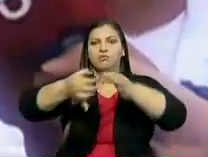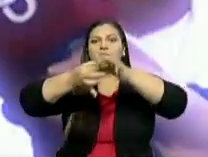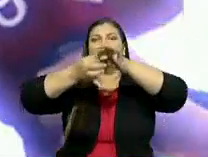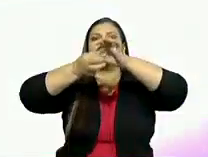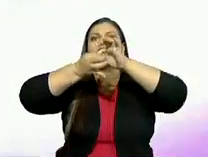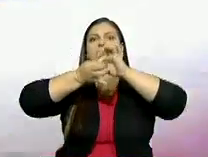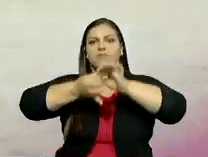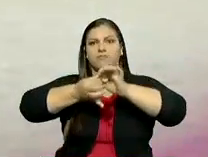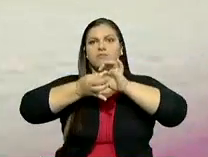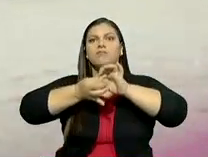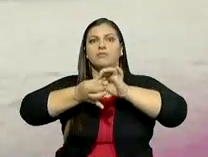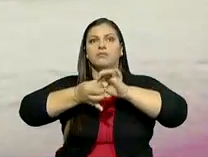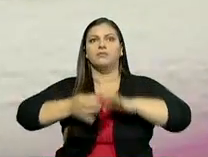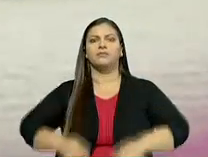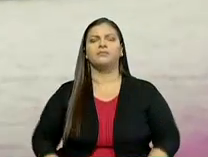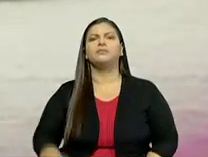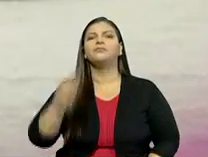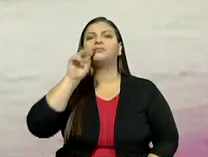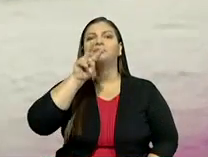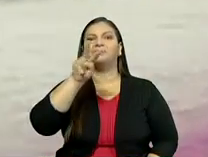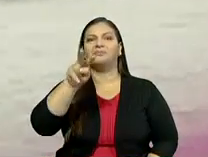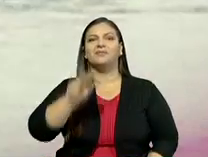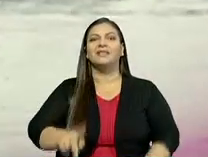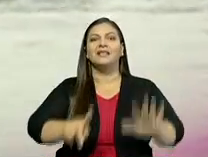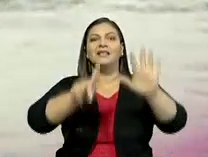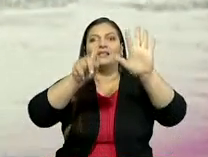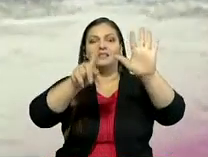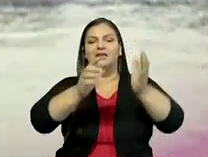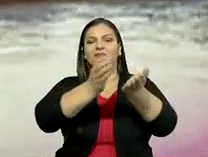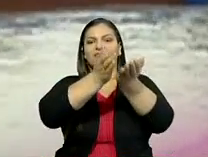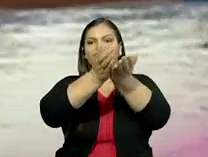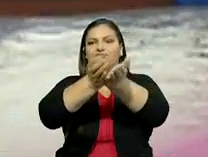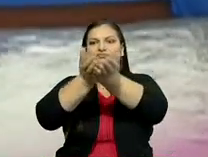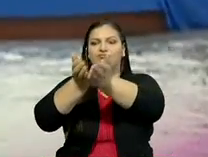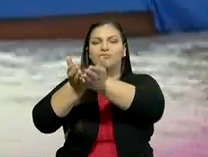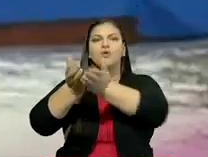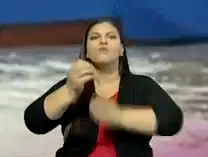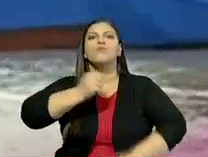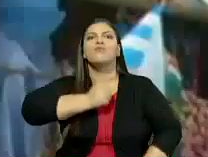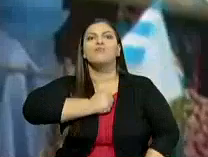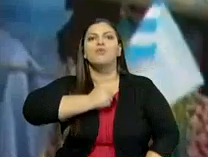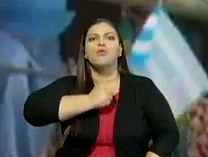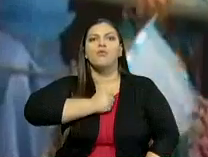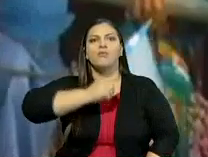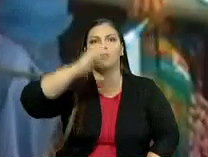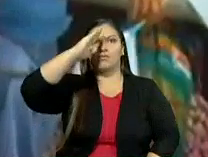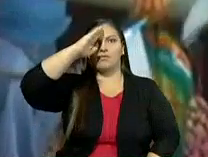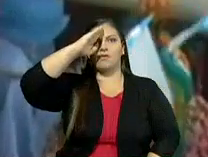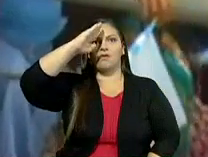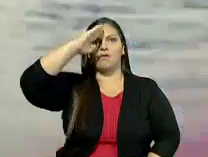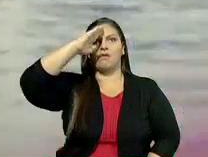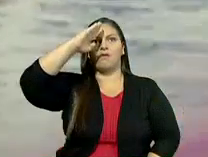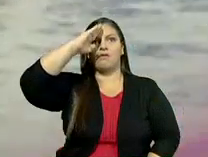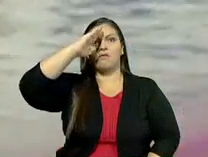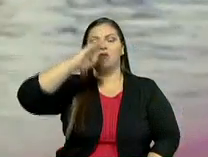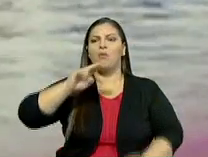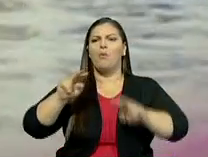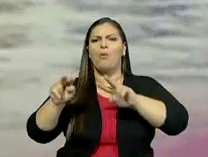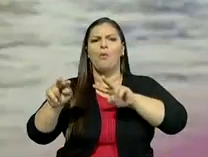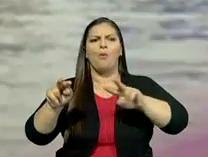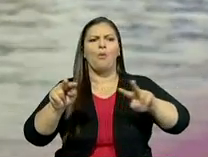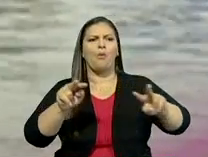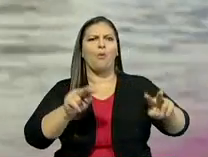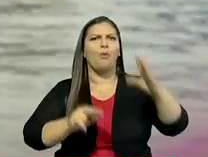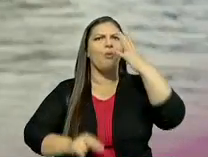que otra. Eran seis barcazas de la Armada Nacional y otras alusivas a Guayaquil, con su patrimonio cultural y